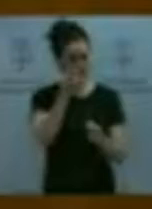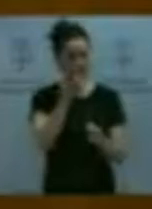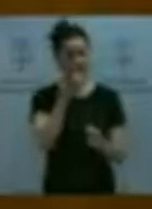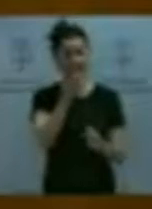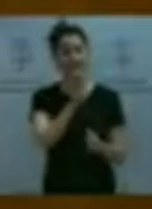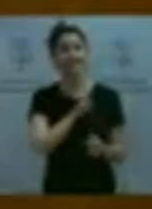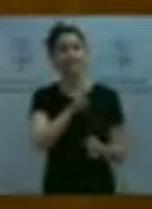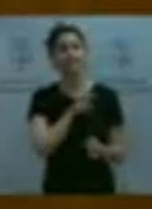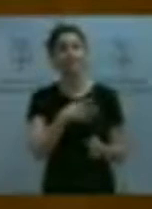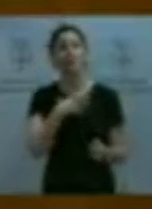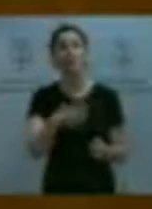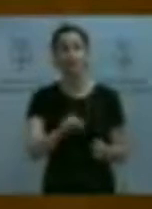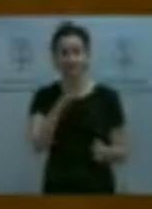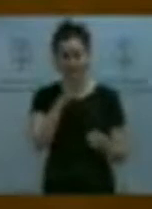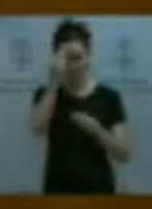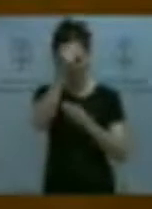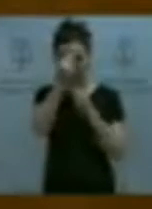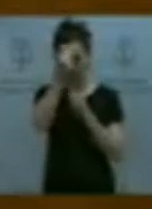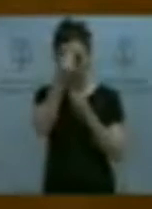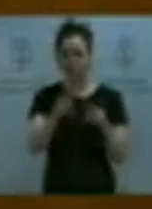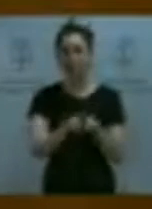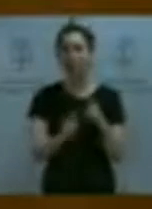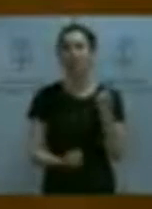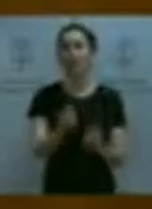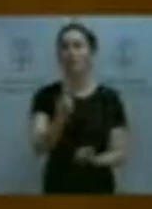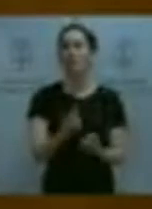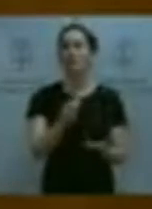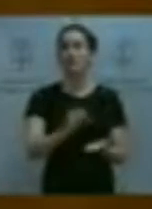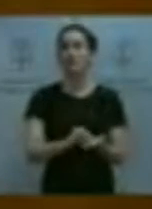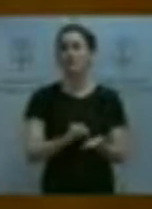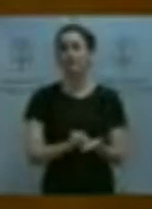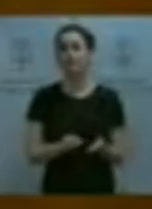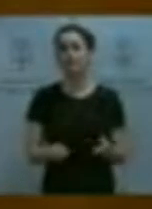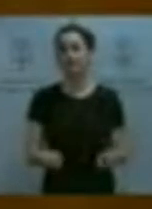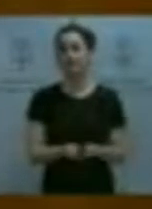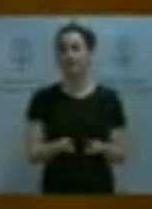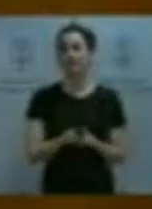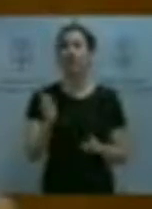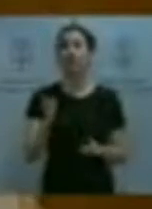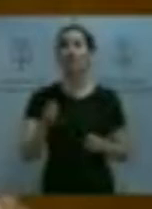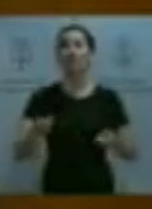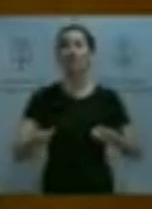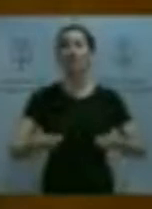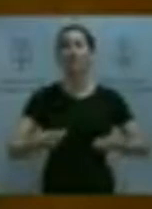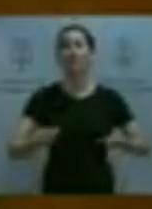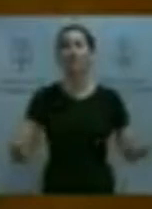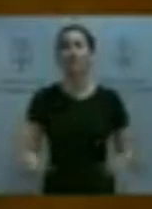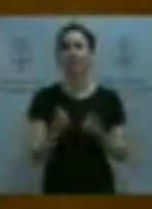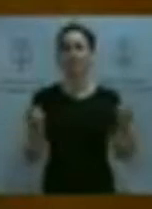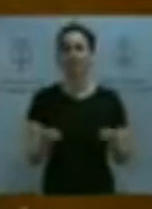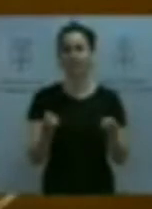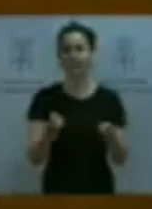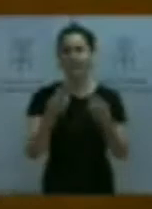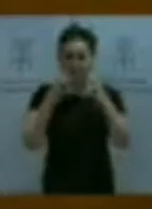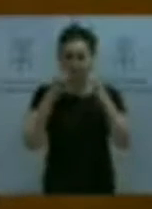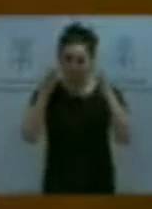a veces se quedan ustedes en el marketing y la propaganda y no llegan nunca a lo que sería un análisis de fondo o por lo